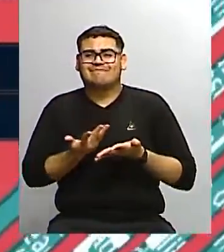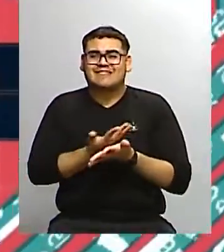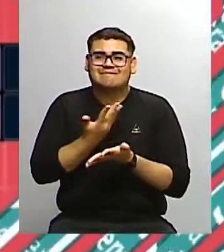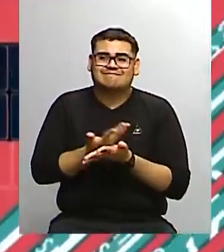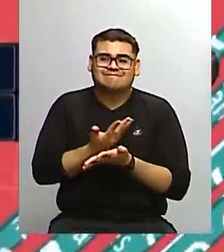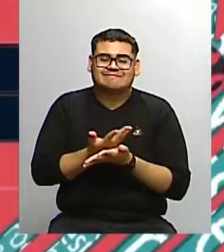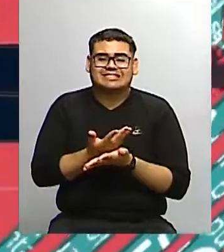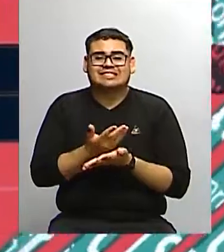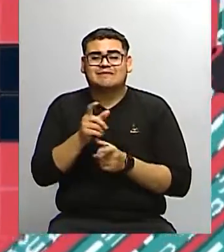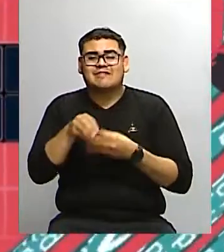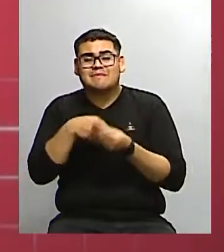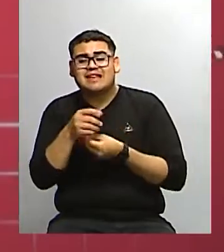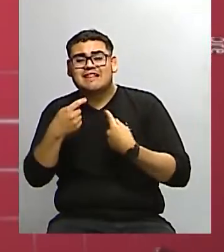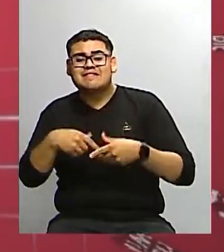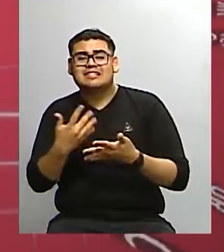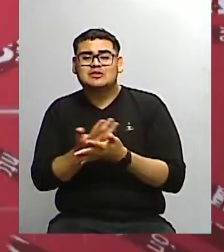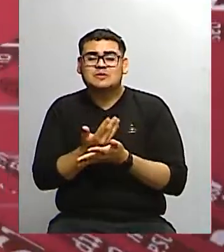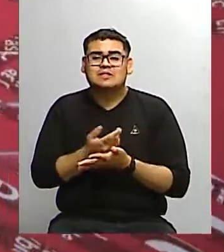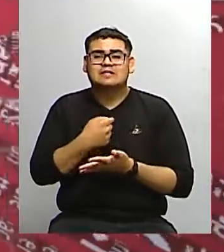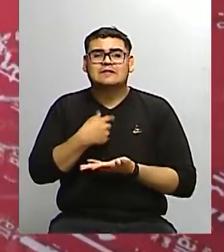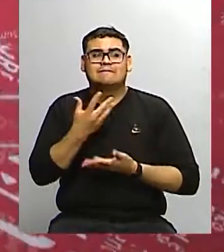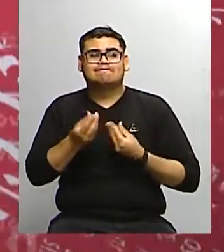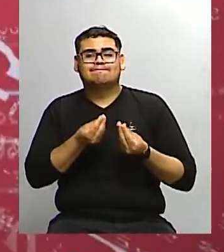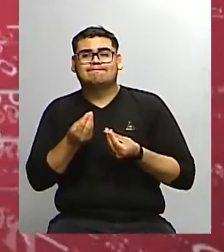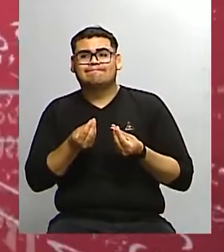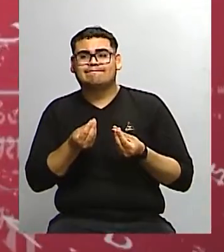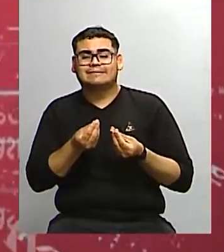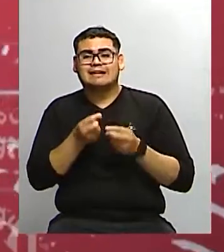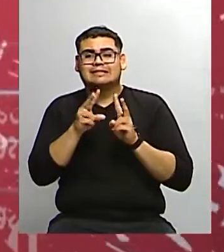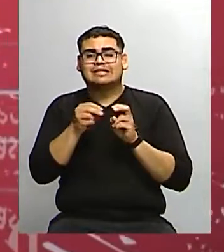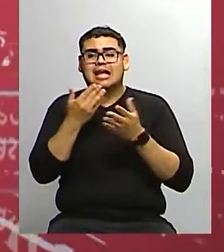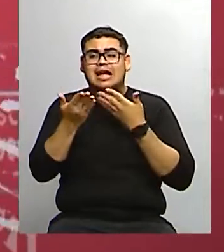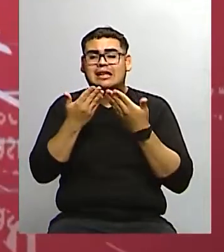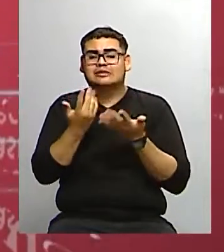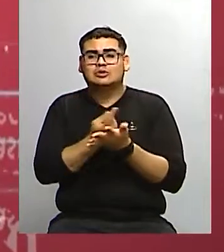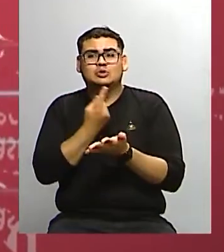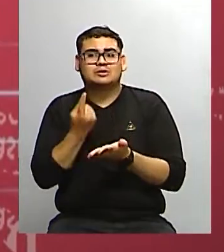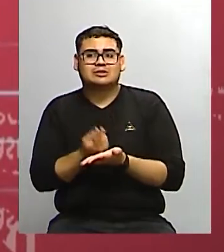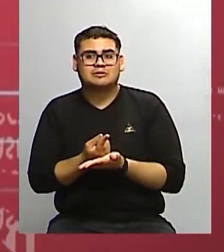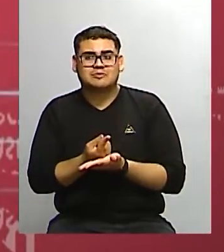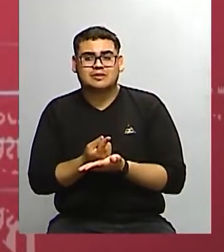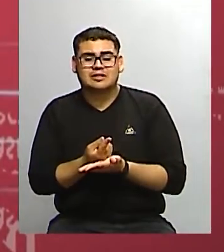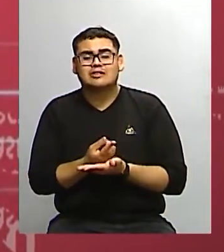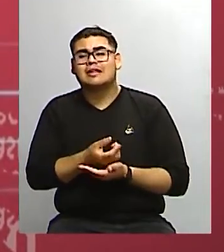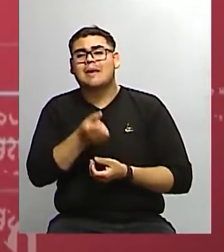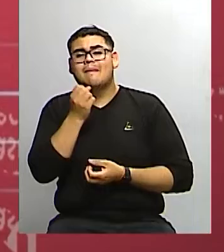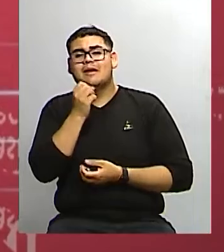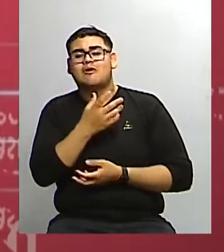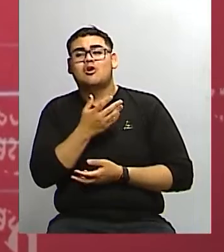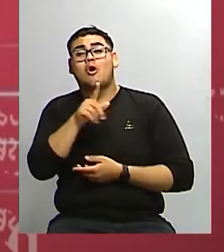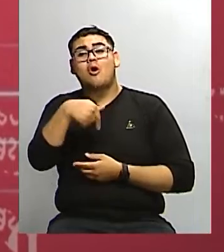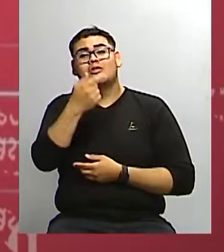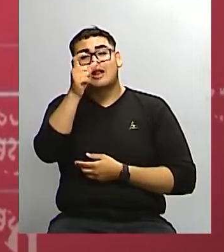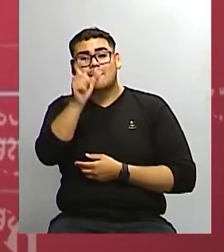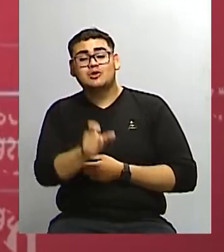amigos. Entonces hay temas que realmente es bueno hablarlo con una persona que te entiende desde el lugar